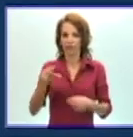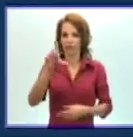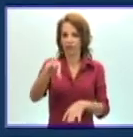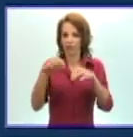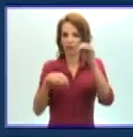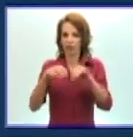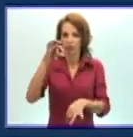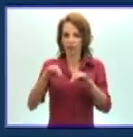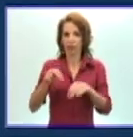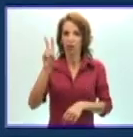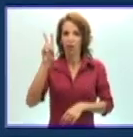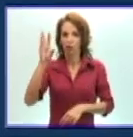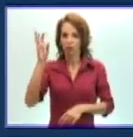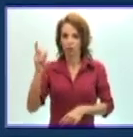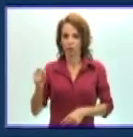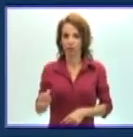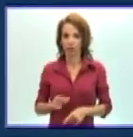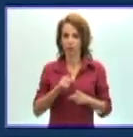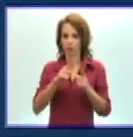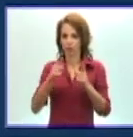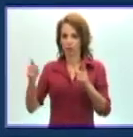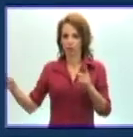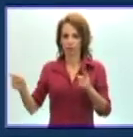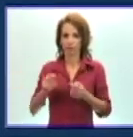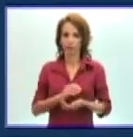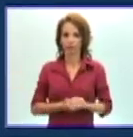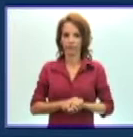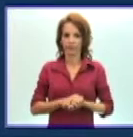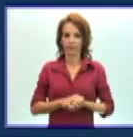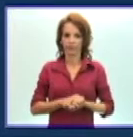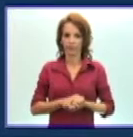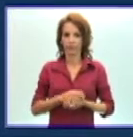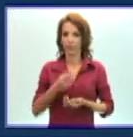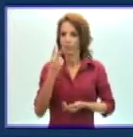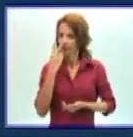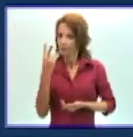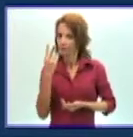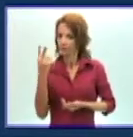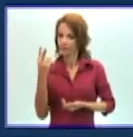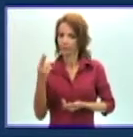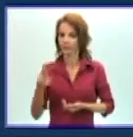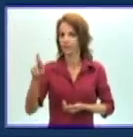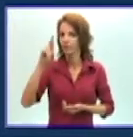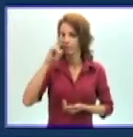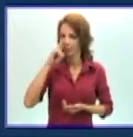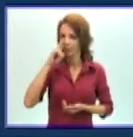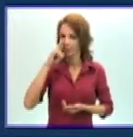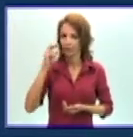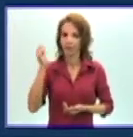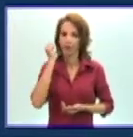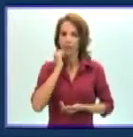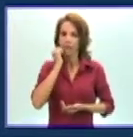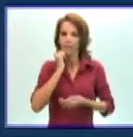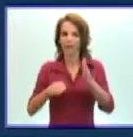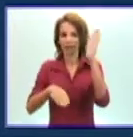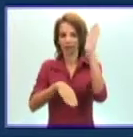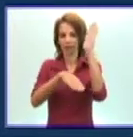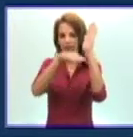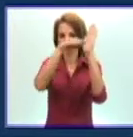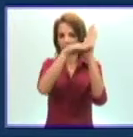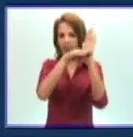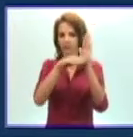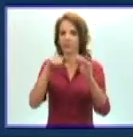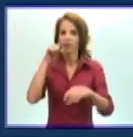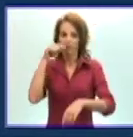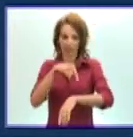de la escala. Y esto lo vamos a hacer con la escala que aparece en negrita, la más grande, la escala más grande que aparece en el cronómetro. Y